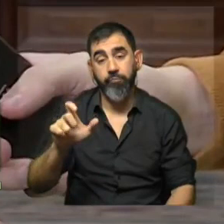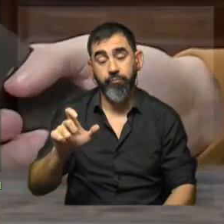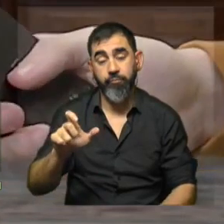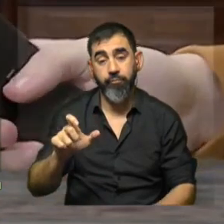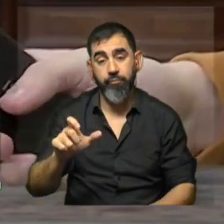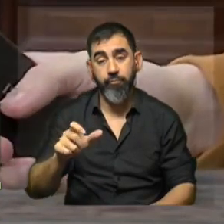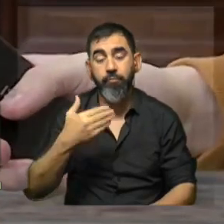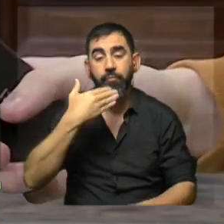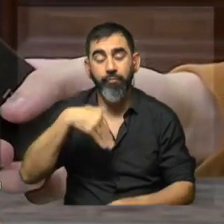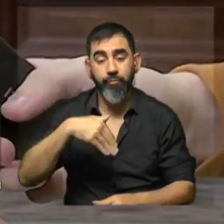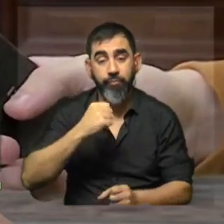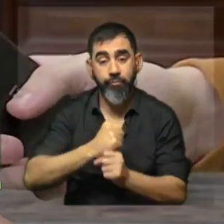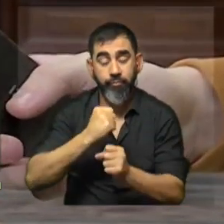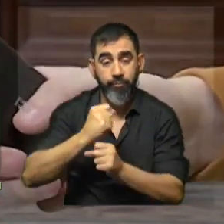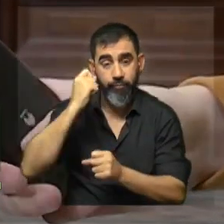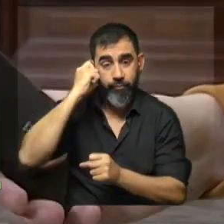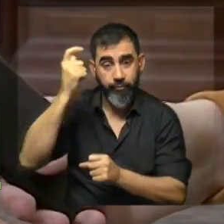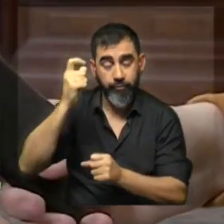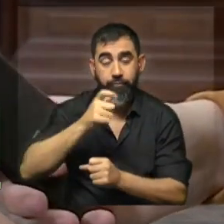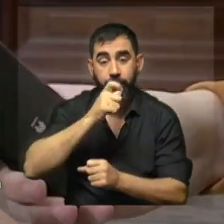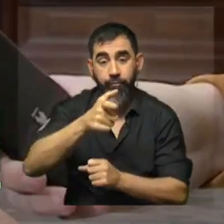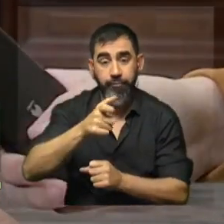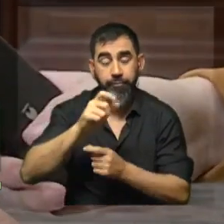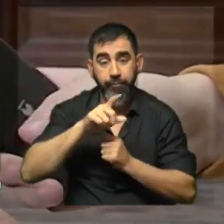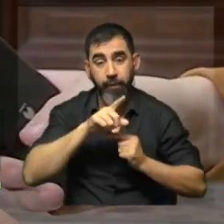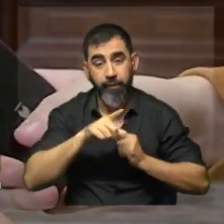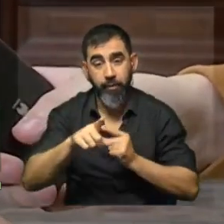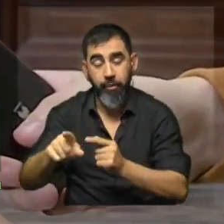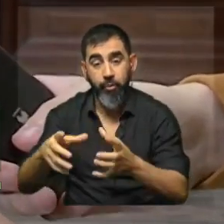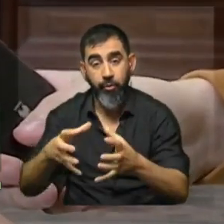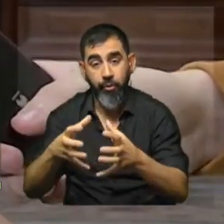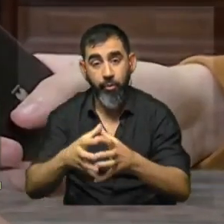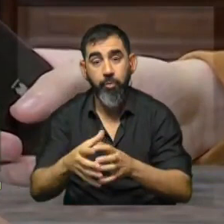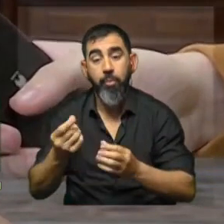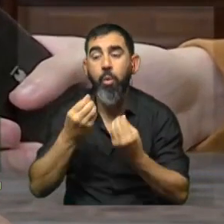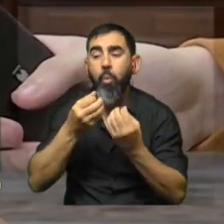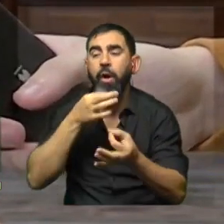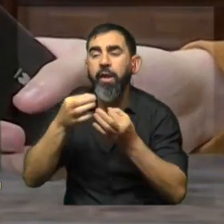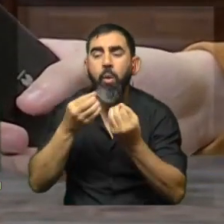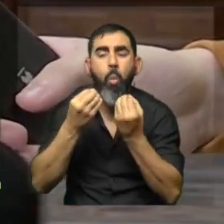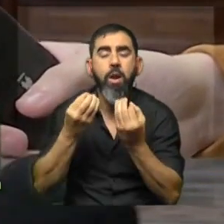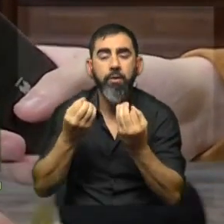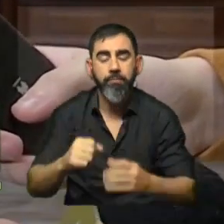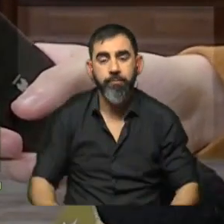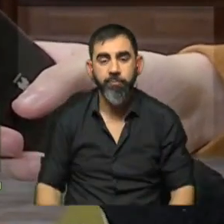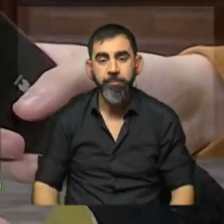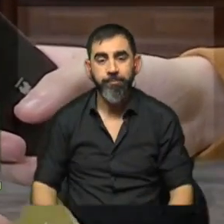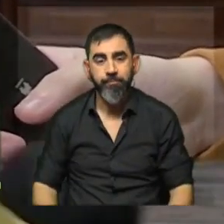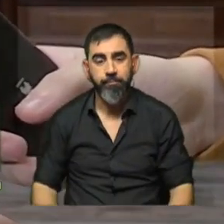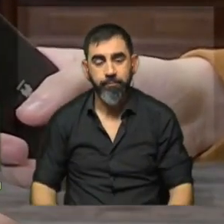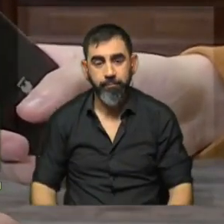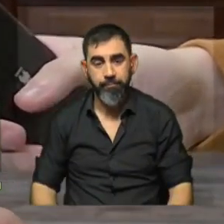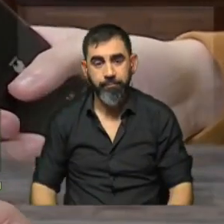Obviamente se entiende que las tareas de inteligencia impliquen seguimiento de colectivos. El tema es con qué criterio se hace. A nosotros, los servicios policiales